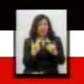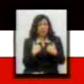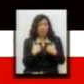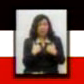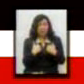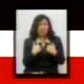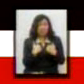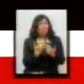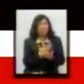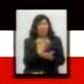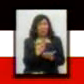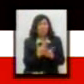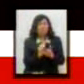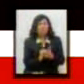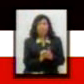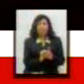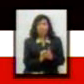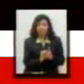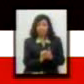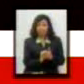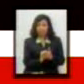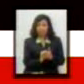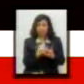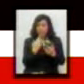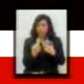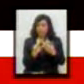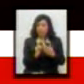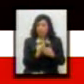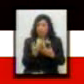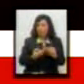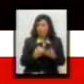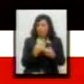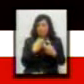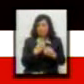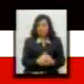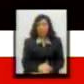escapan de la simple eh reformulación de presupuesto público no entonces